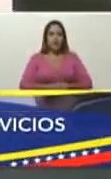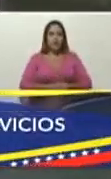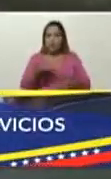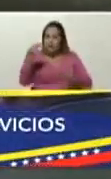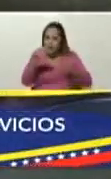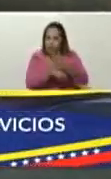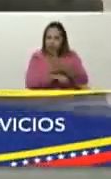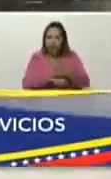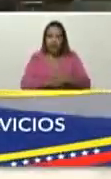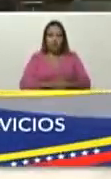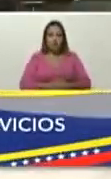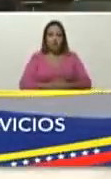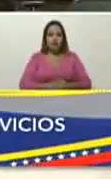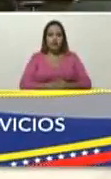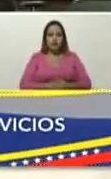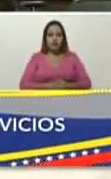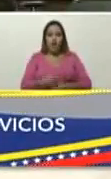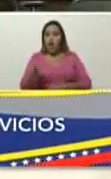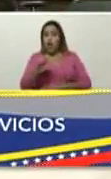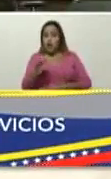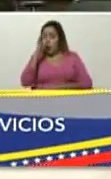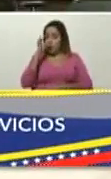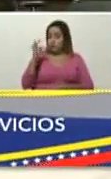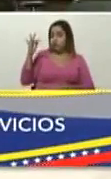Profundo, no aéreo.